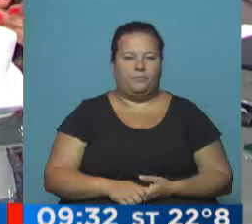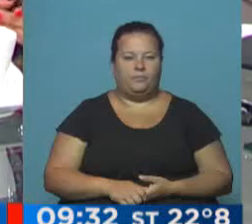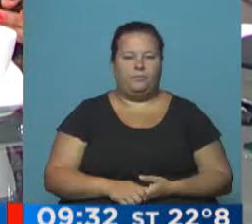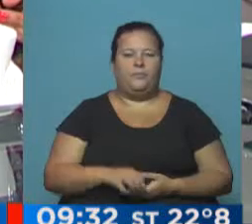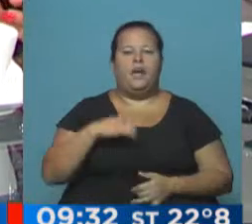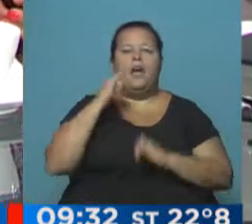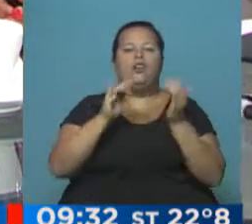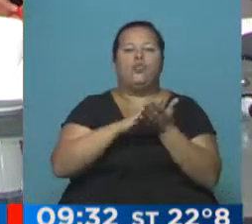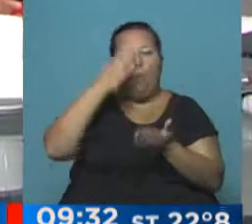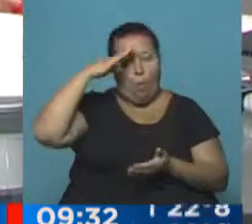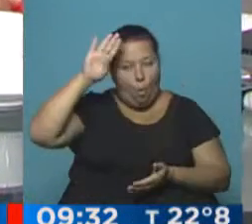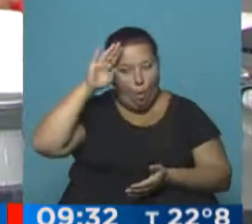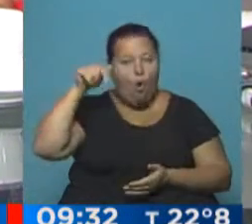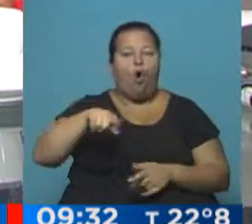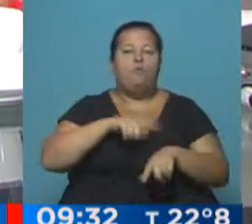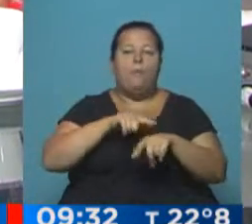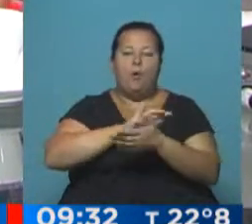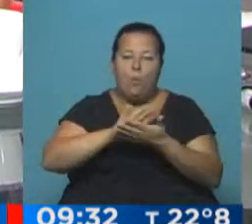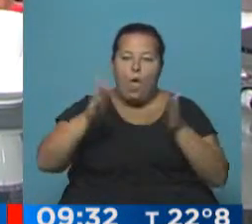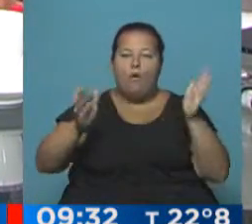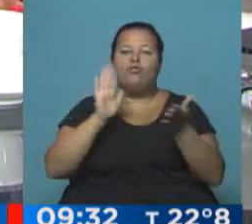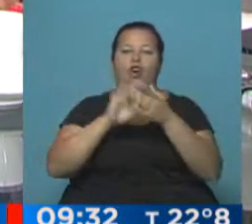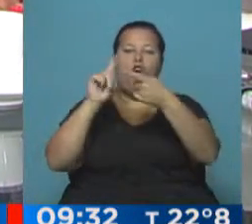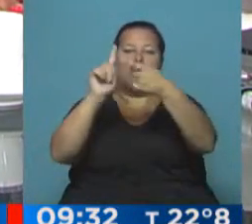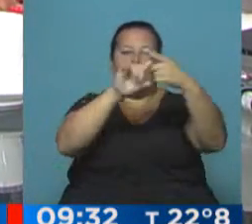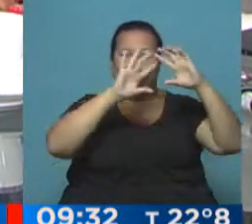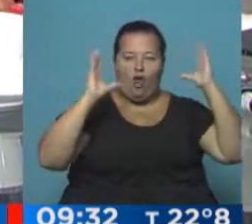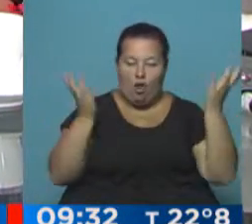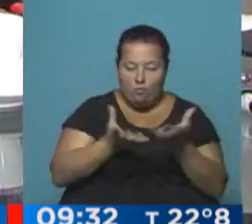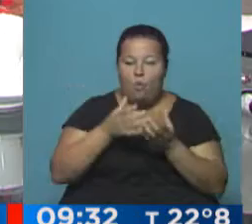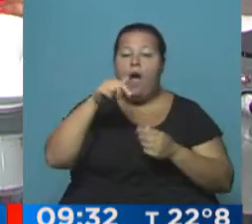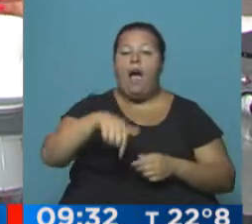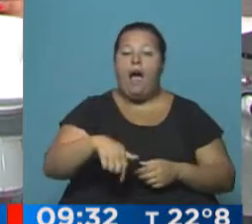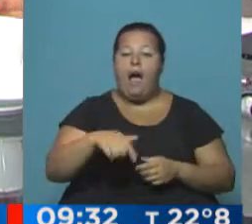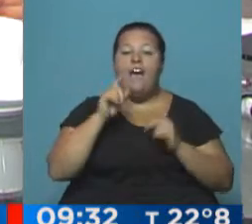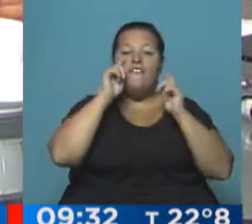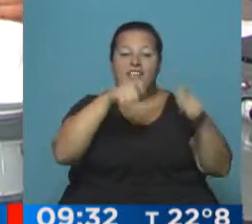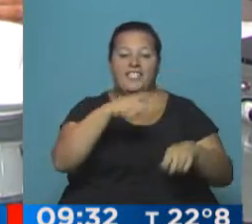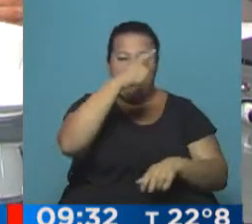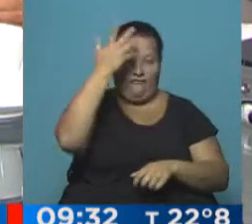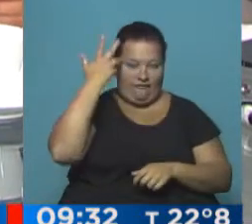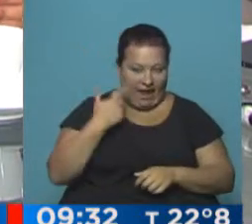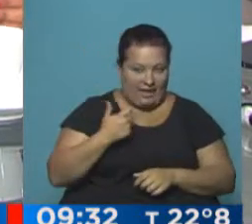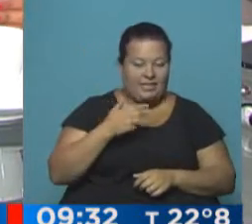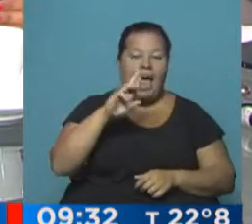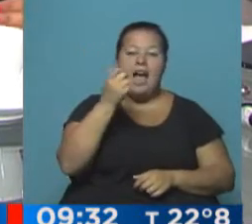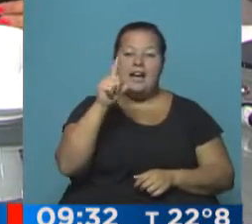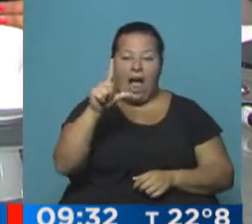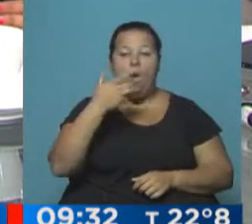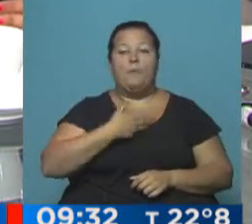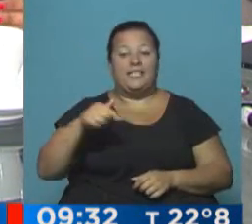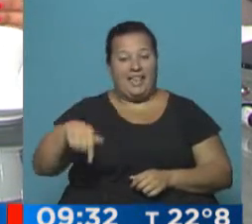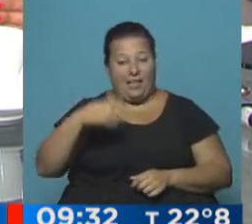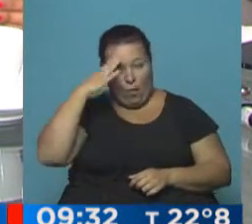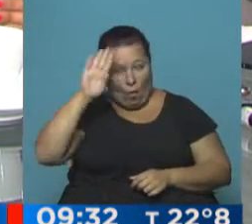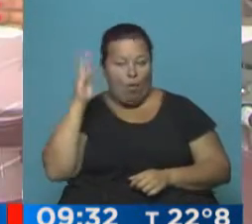hablemos de cuba que está en una nueva etapa en relaciones internacionales y en este caso de visita en francia raúl castro presente de cubano